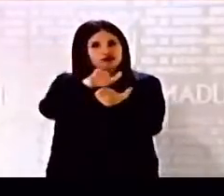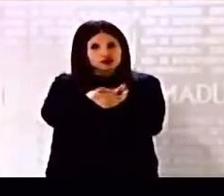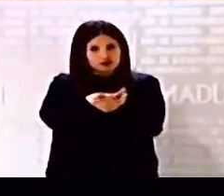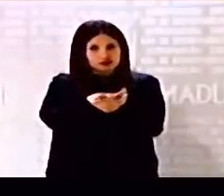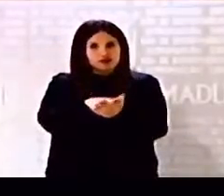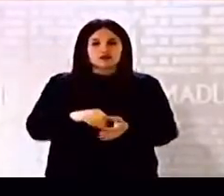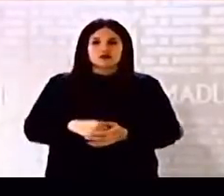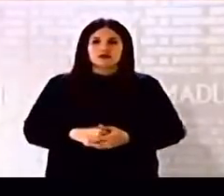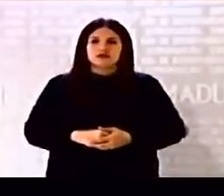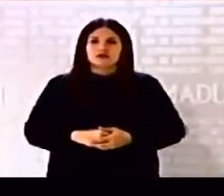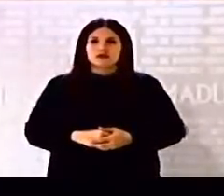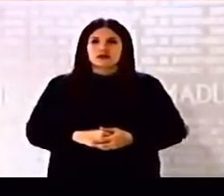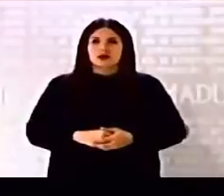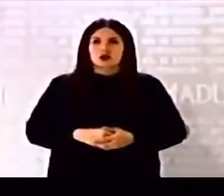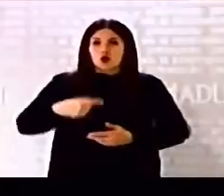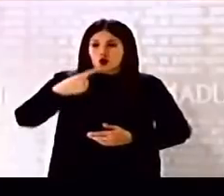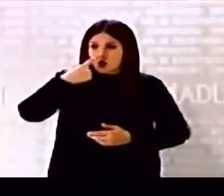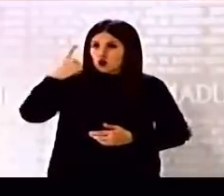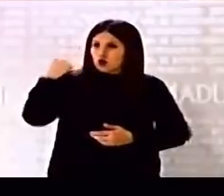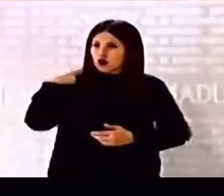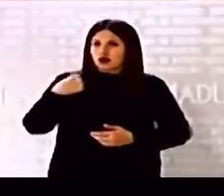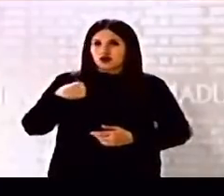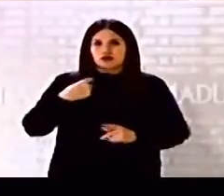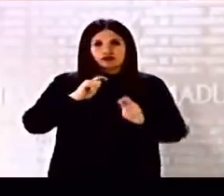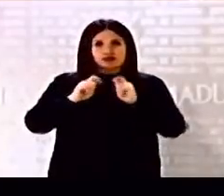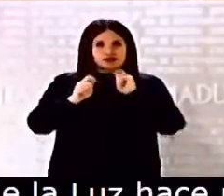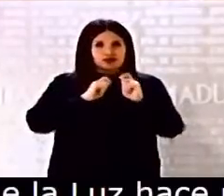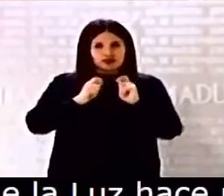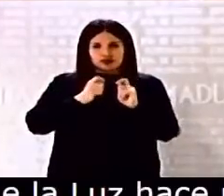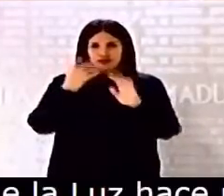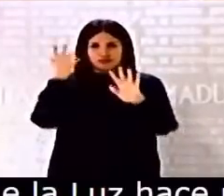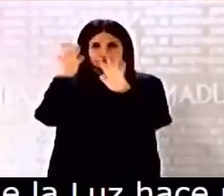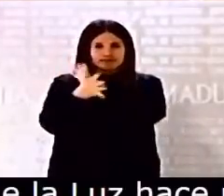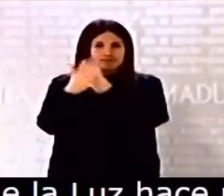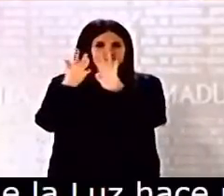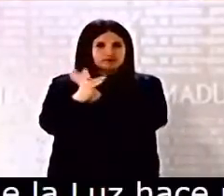Hace un año que tuvimos que dar una rueda de prensa comunicando el primer fallecimiento.